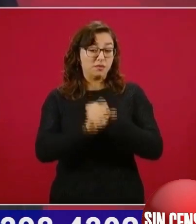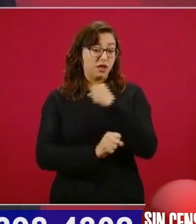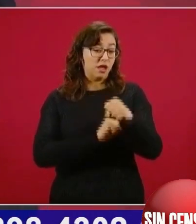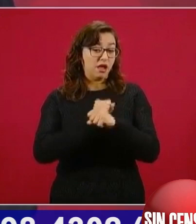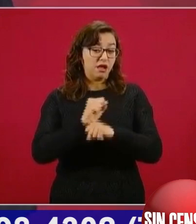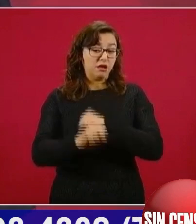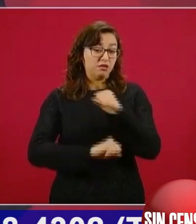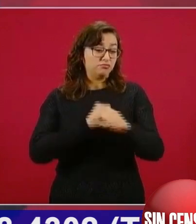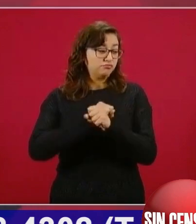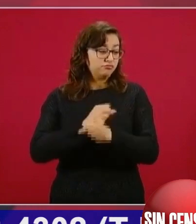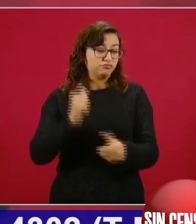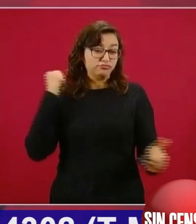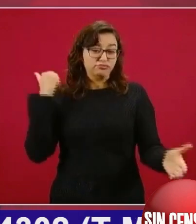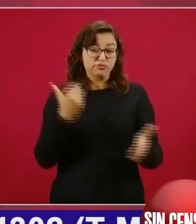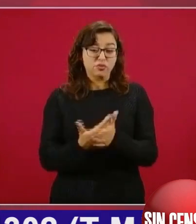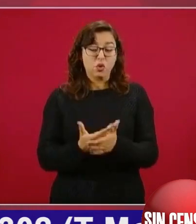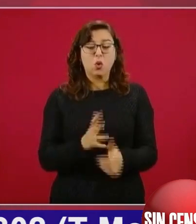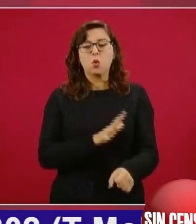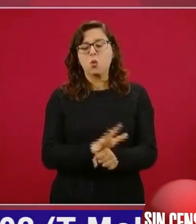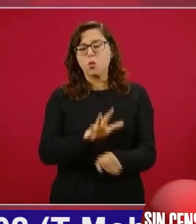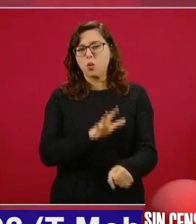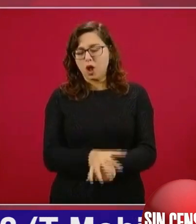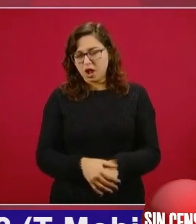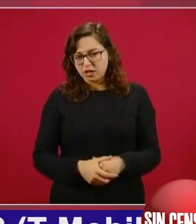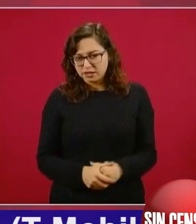fue el robo